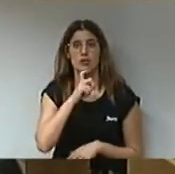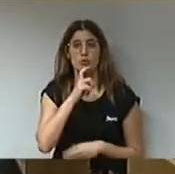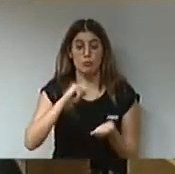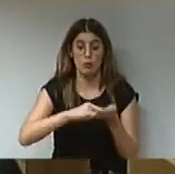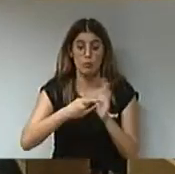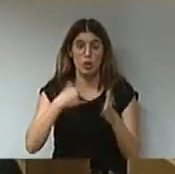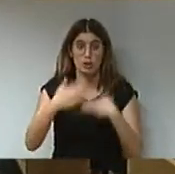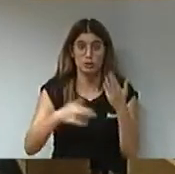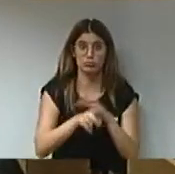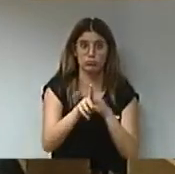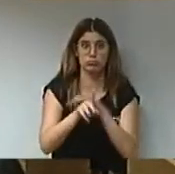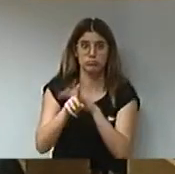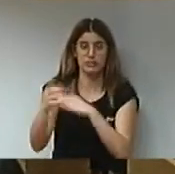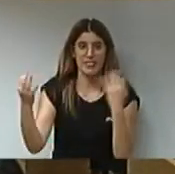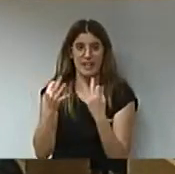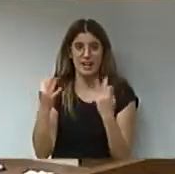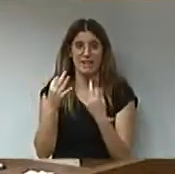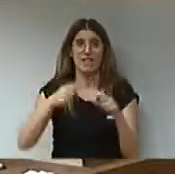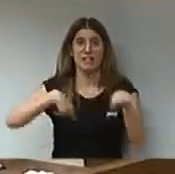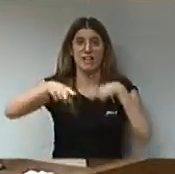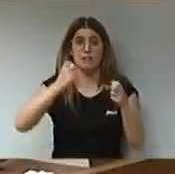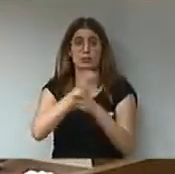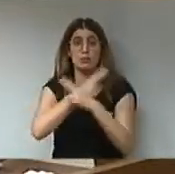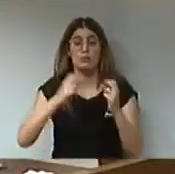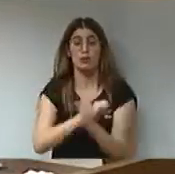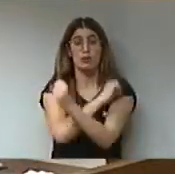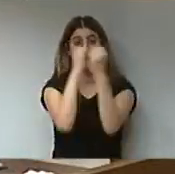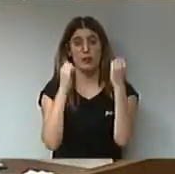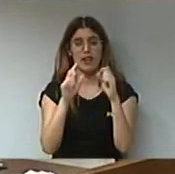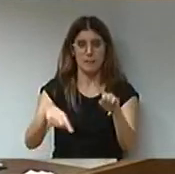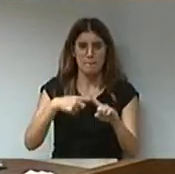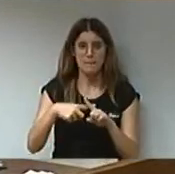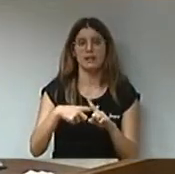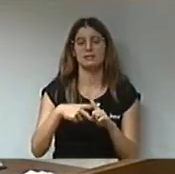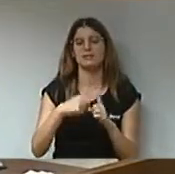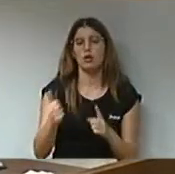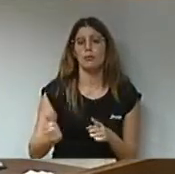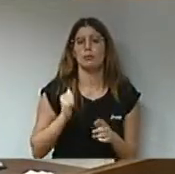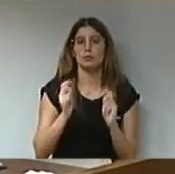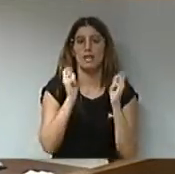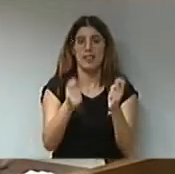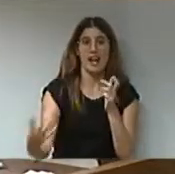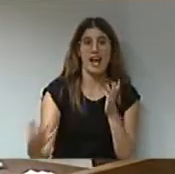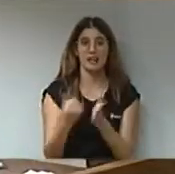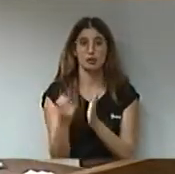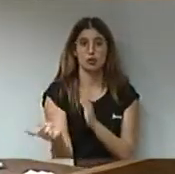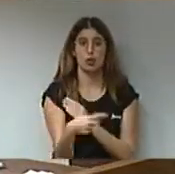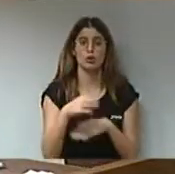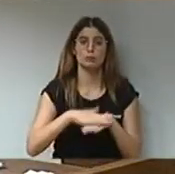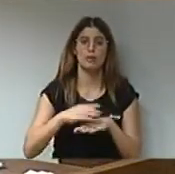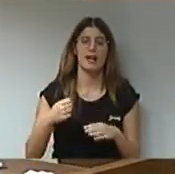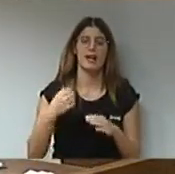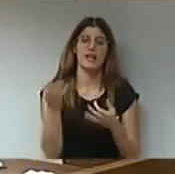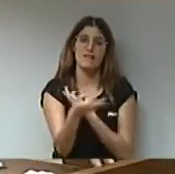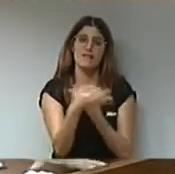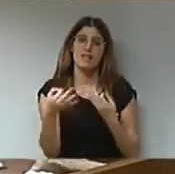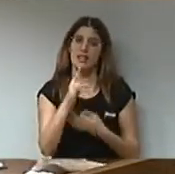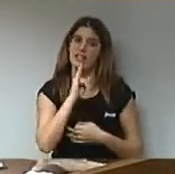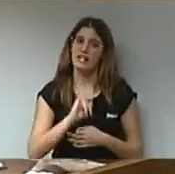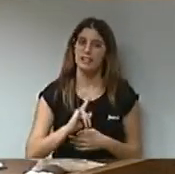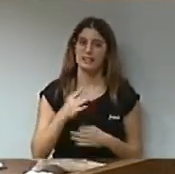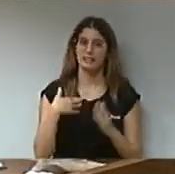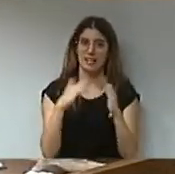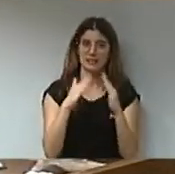desatascar los proyectos, hay que reforzar el transporte público y hay que dar la oportunidad a todos para tener eficiencia energética en sus casas,